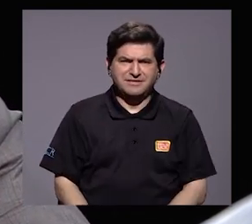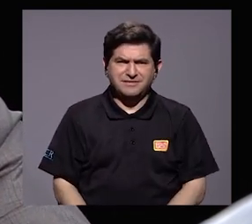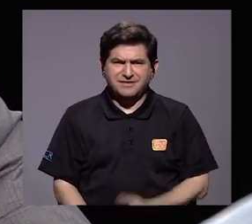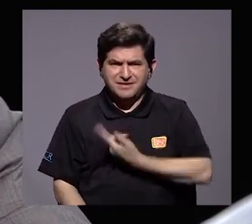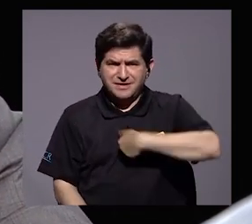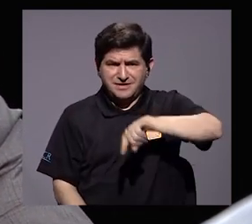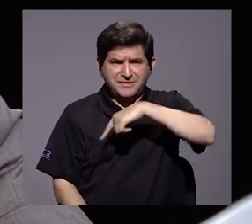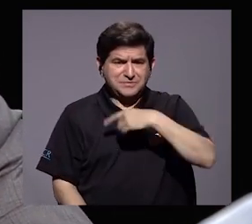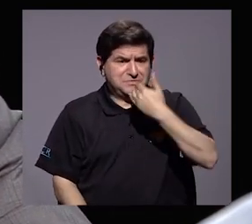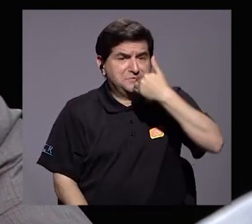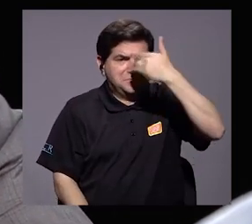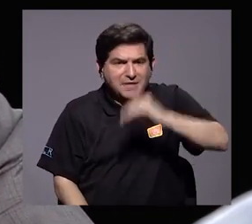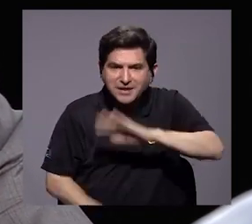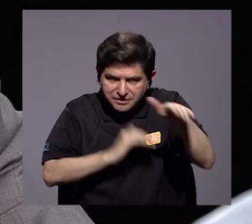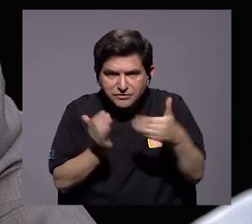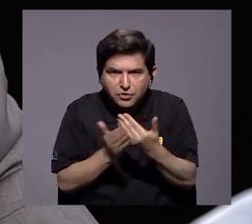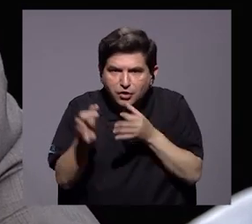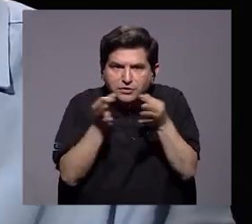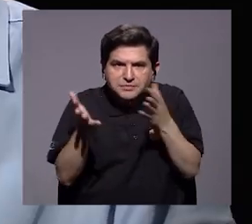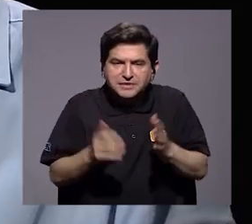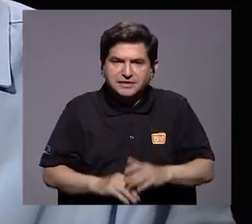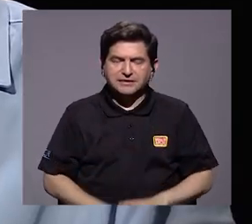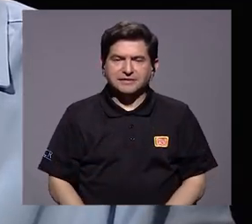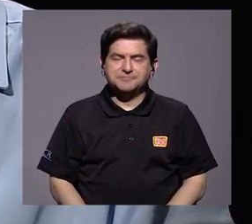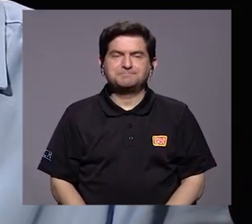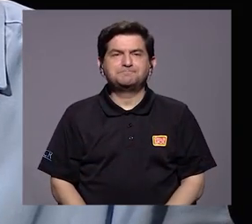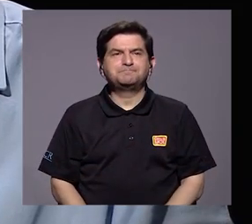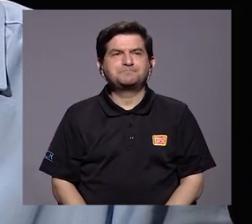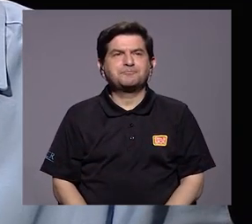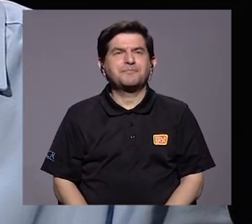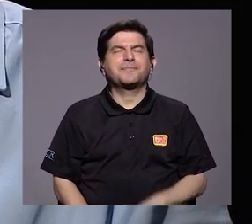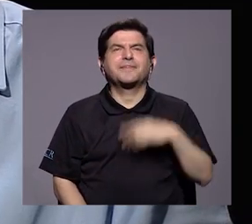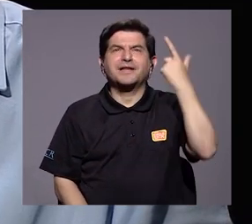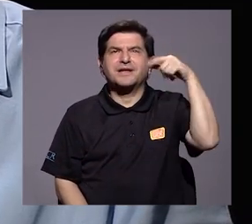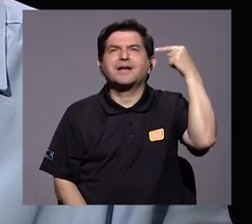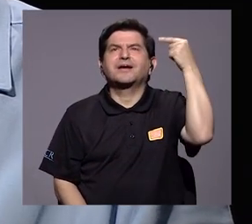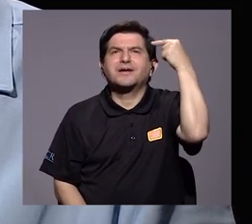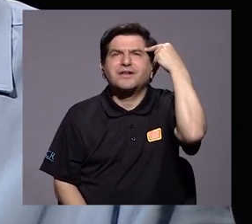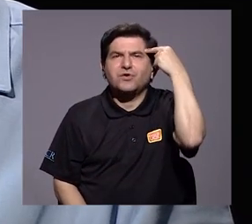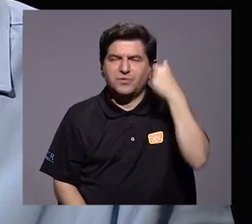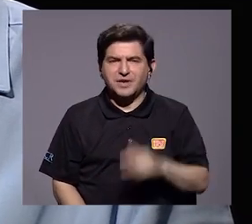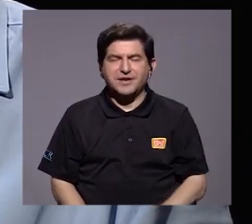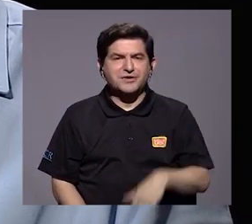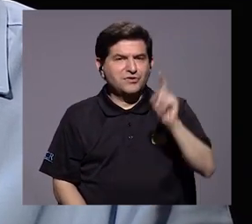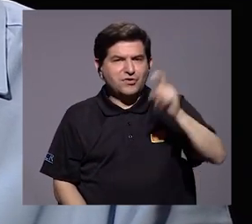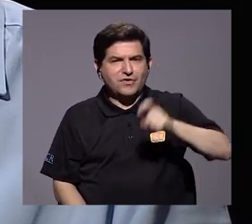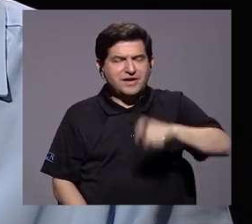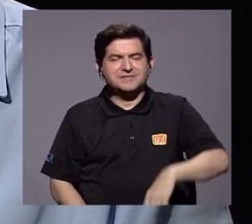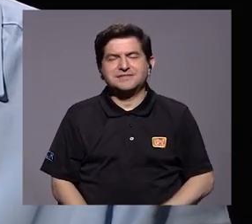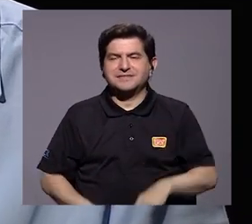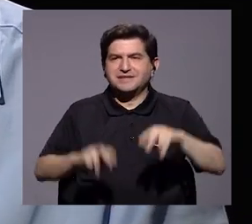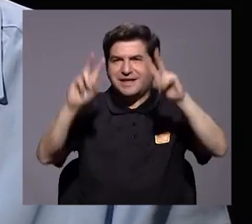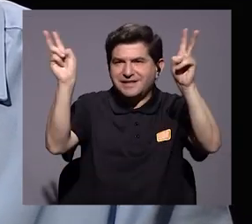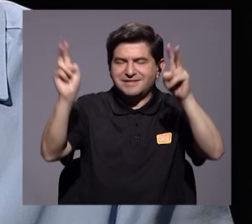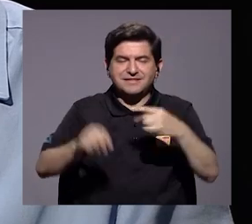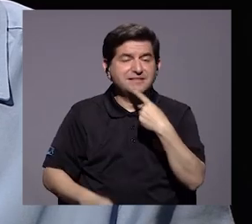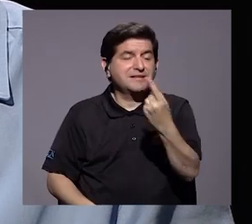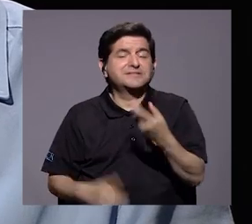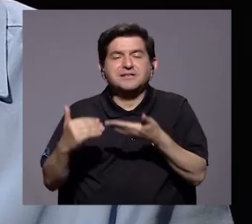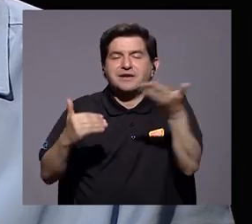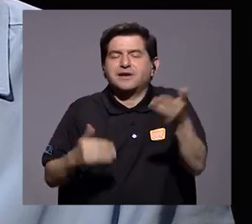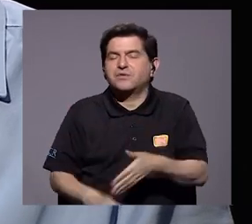digan estamos fregados yo creo que el gobierno tiene la necesidad de vender